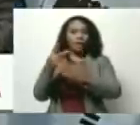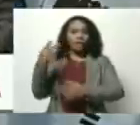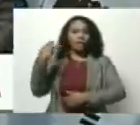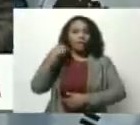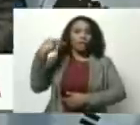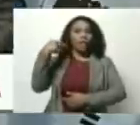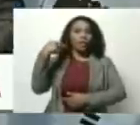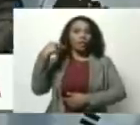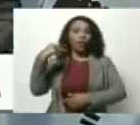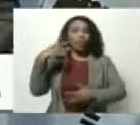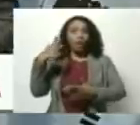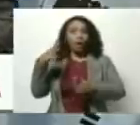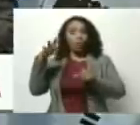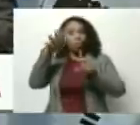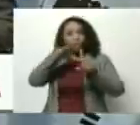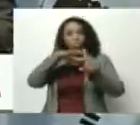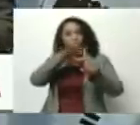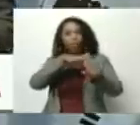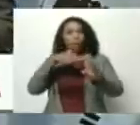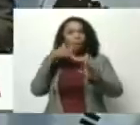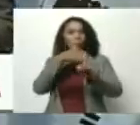de acoso escolar.